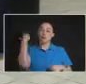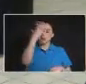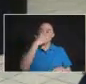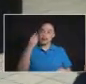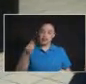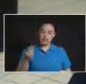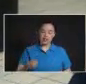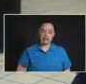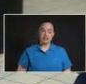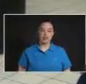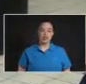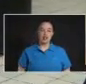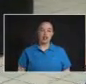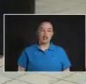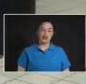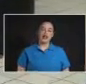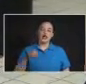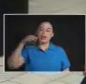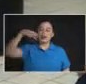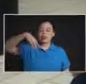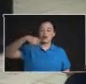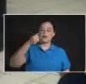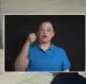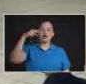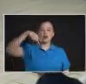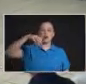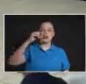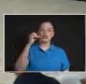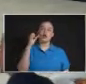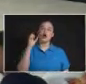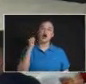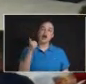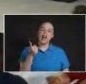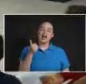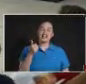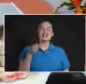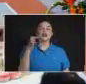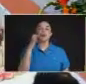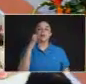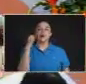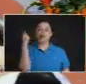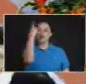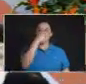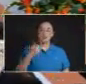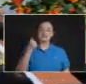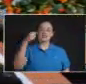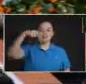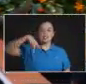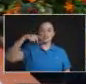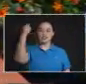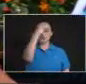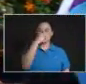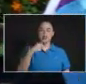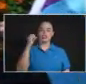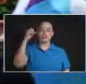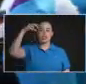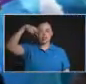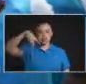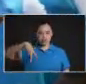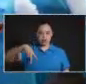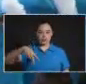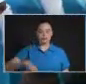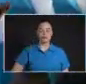mujer observaban. Manoah es el papá de Sansón. Fíjese, la mujer no tenía hijo. Y viene este